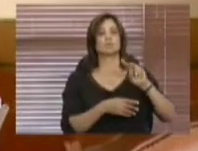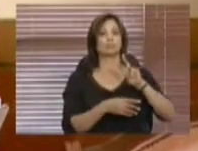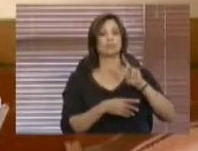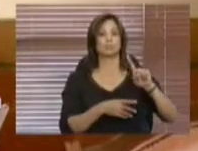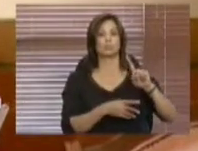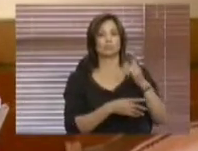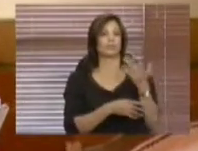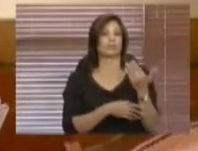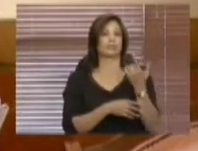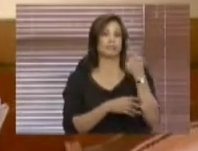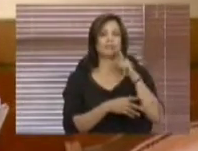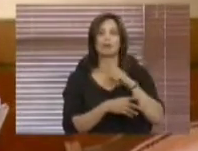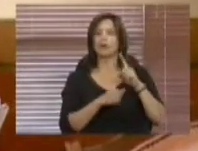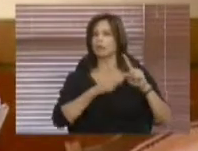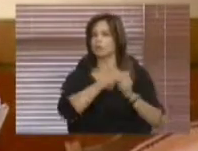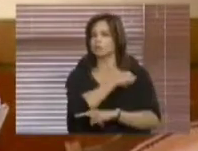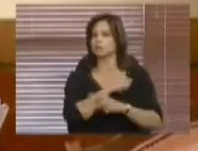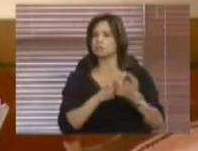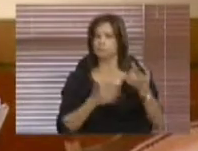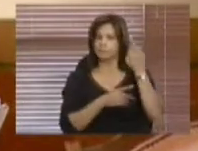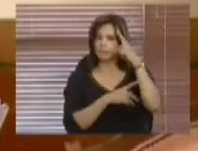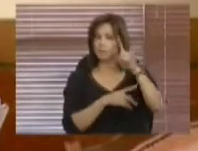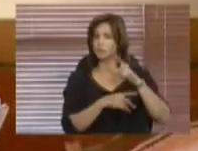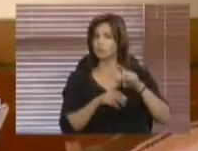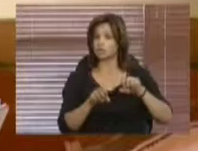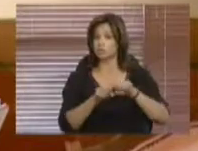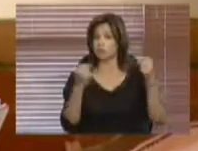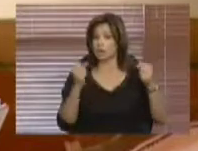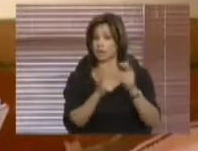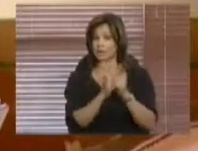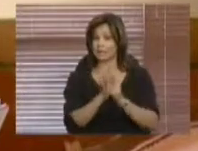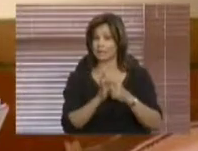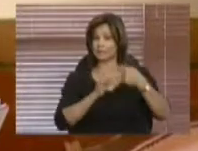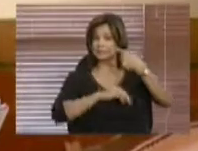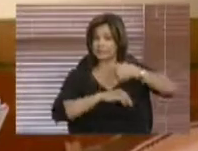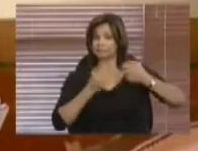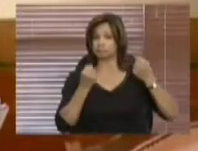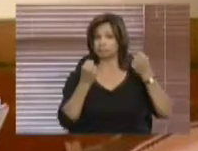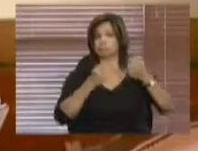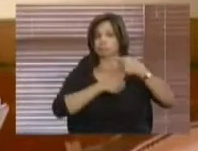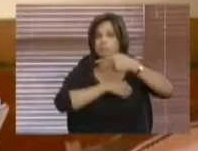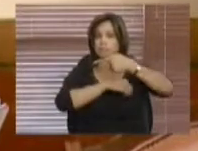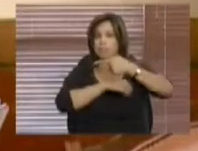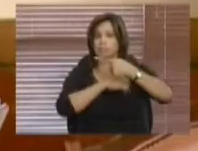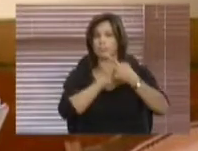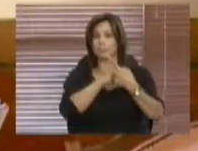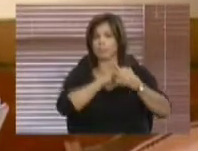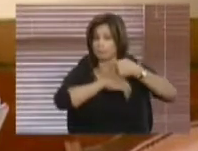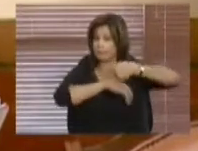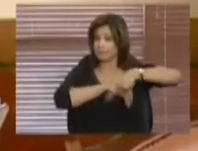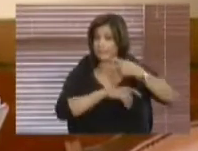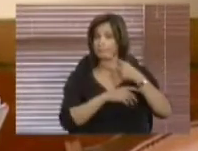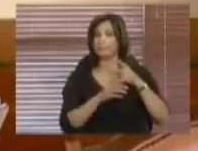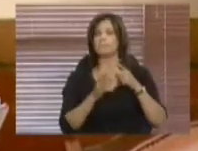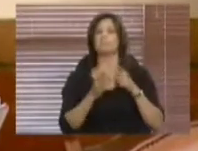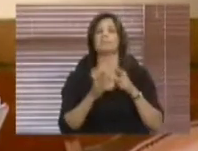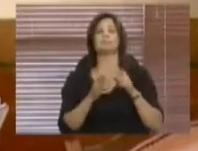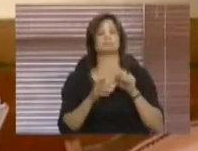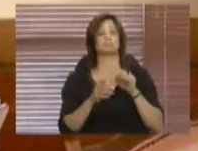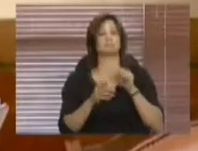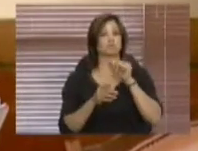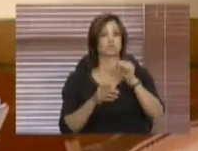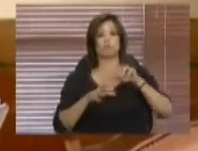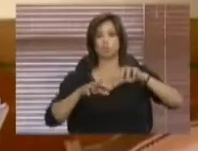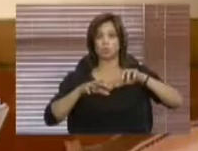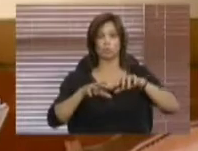00-21-15 que el castigo dispuesto para los infractores a la ley de tránsito es la multa penal como sanción, no así la